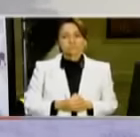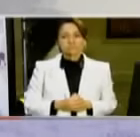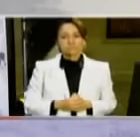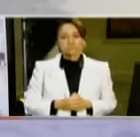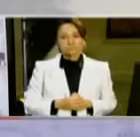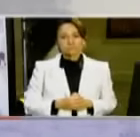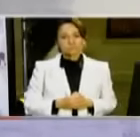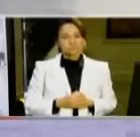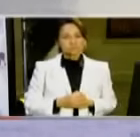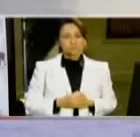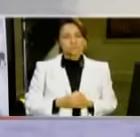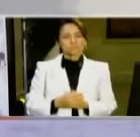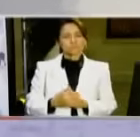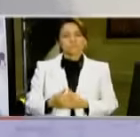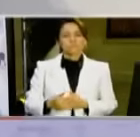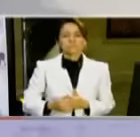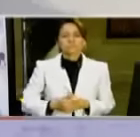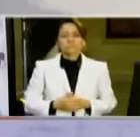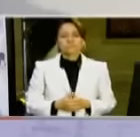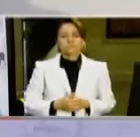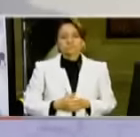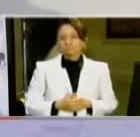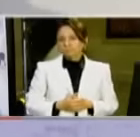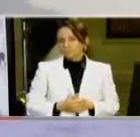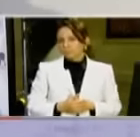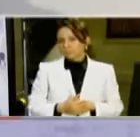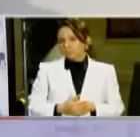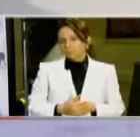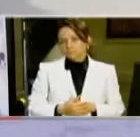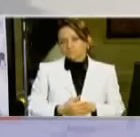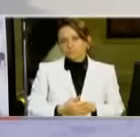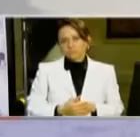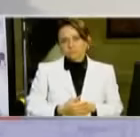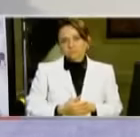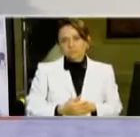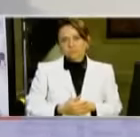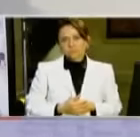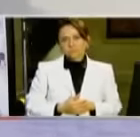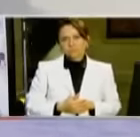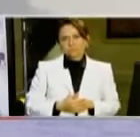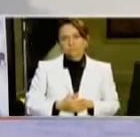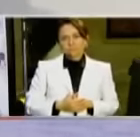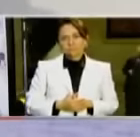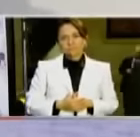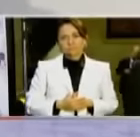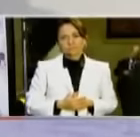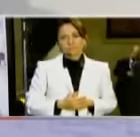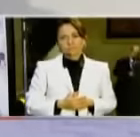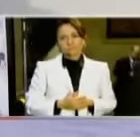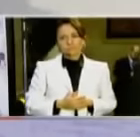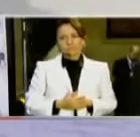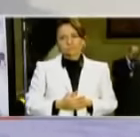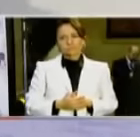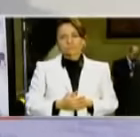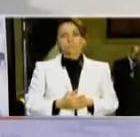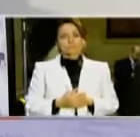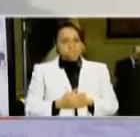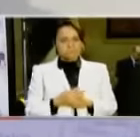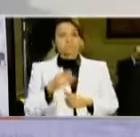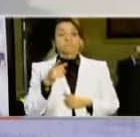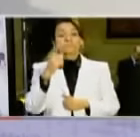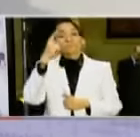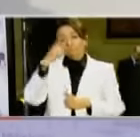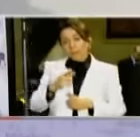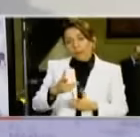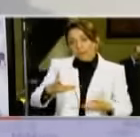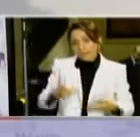por la competencia pacífica por mayores espacios económicos, combatida con las armas de la capacidad financiera